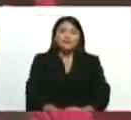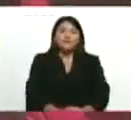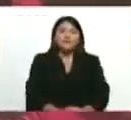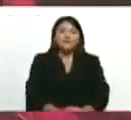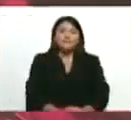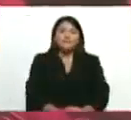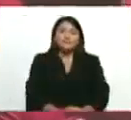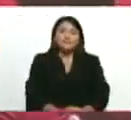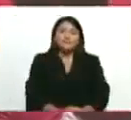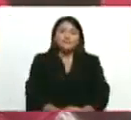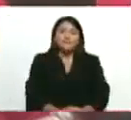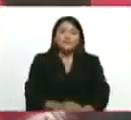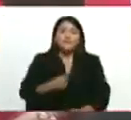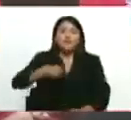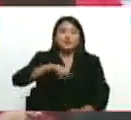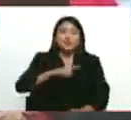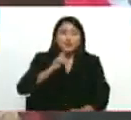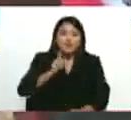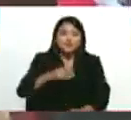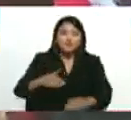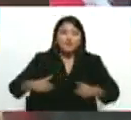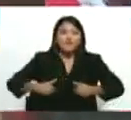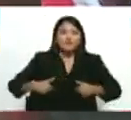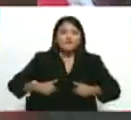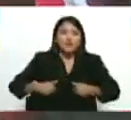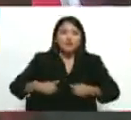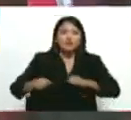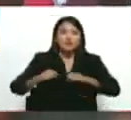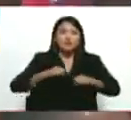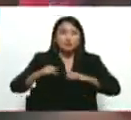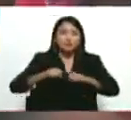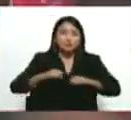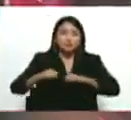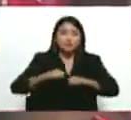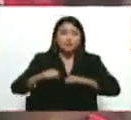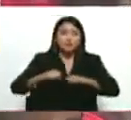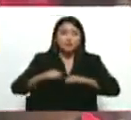hacer ese esfuerzo por detectar, ubicar.